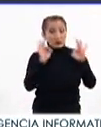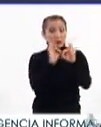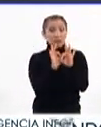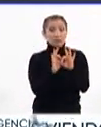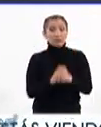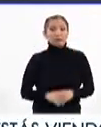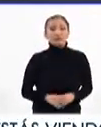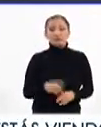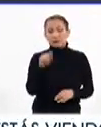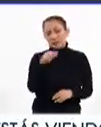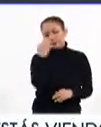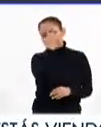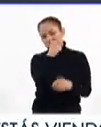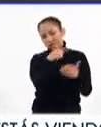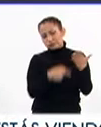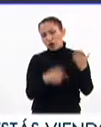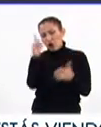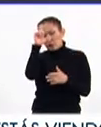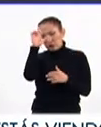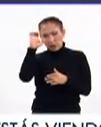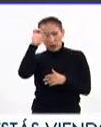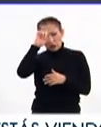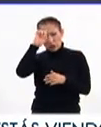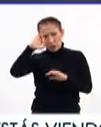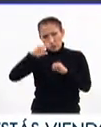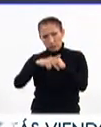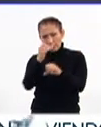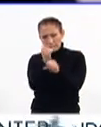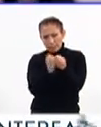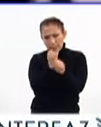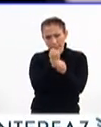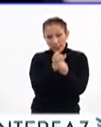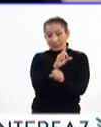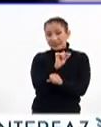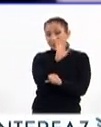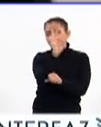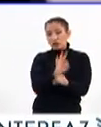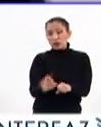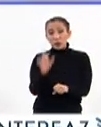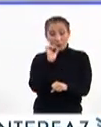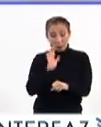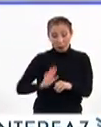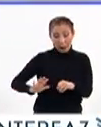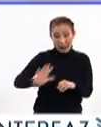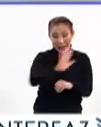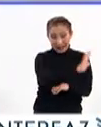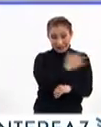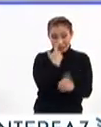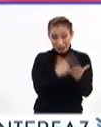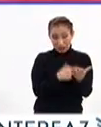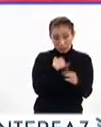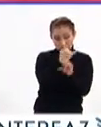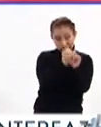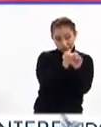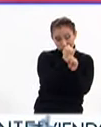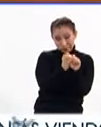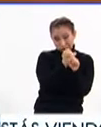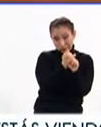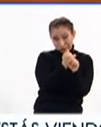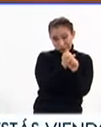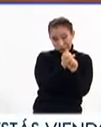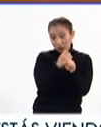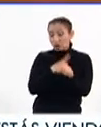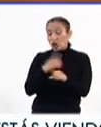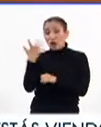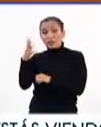rilievo. De acuerdo con datos del Consejo Europeo de Investigación, 70% de las mujeres en la academia son investigadoras